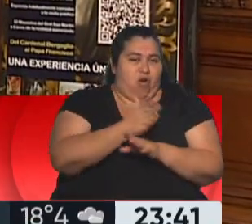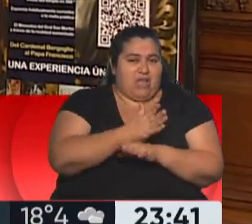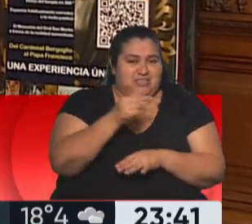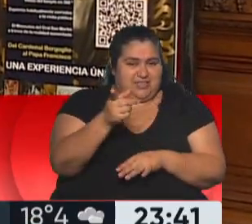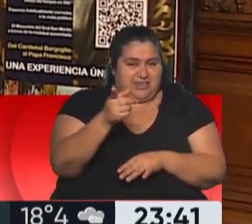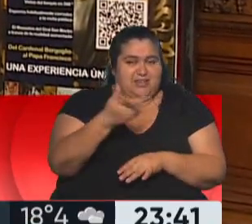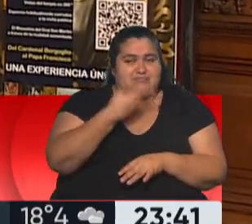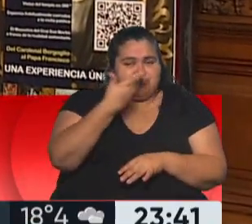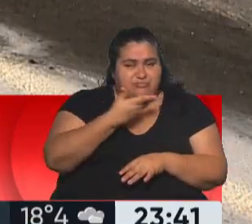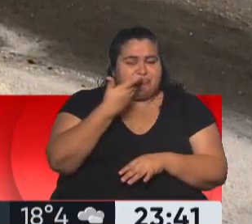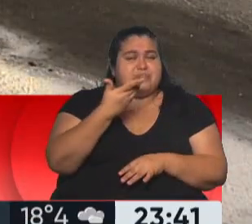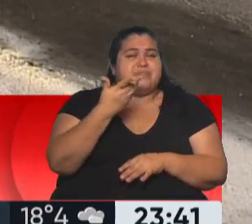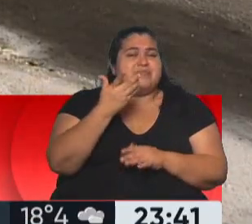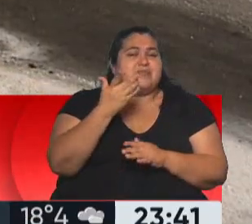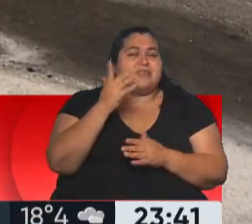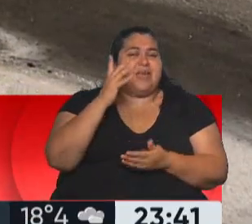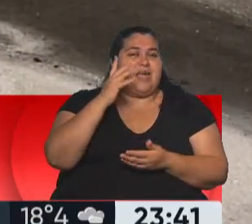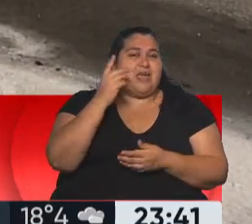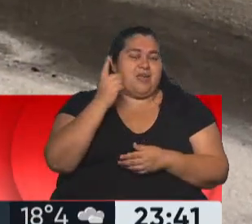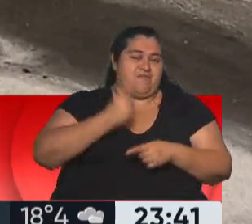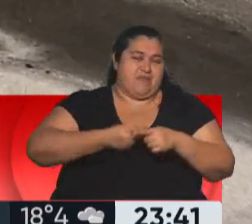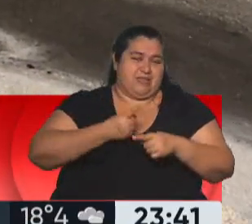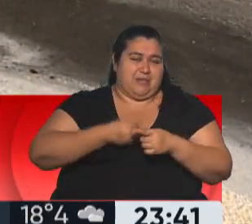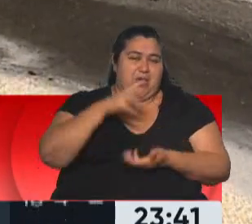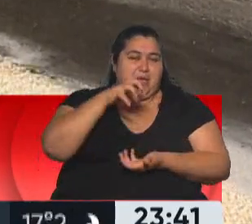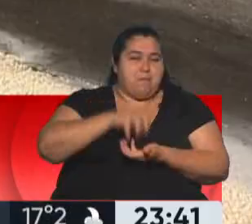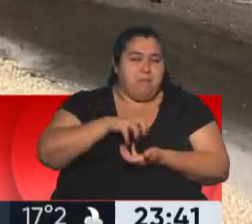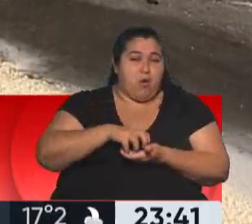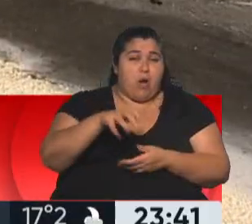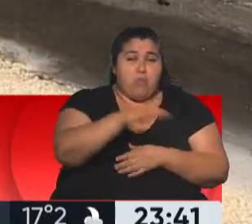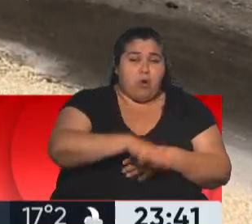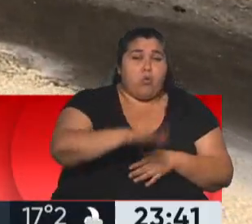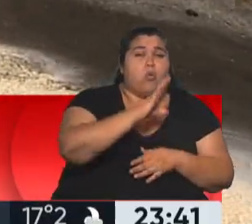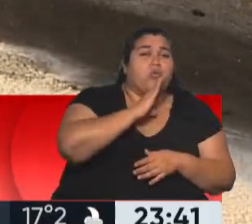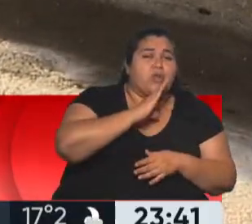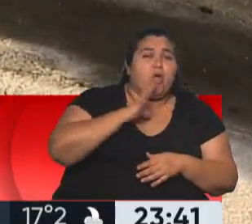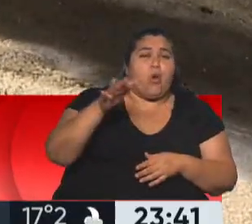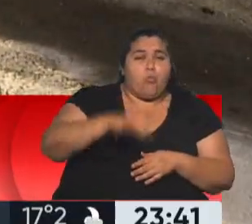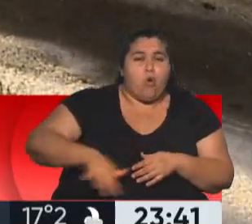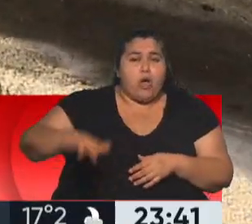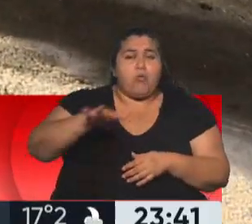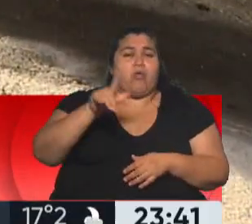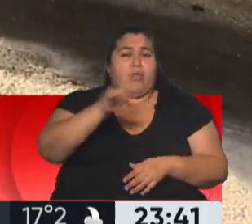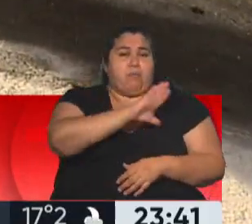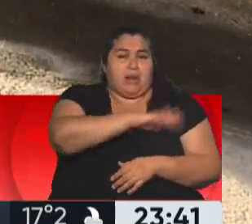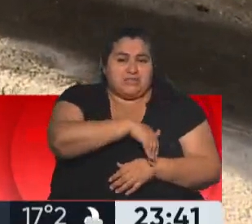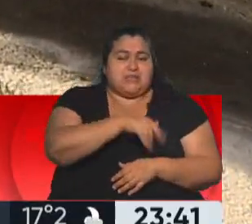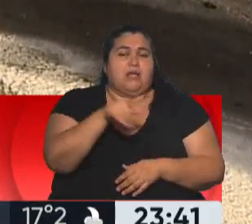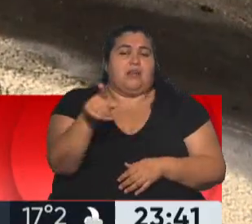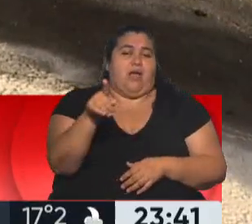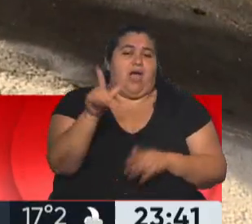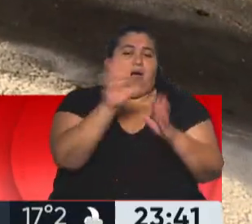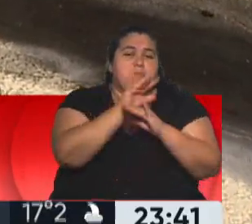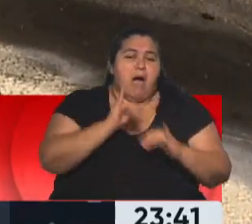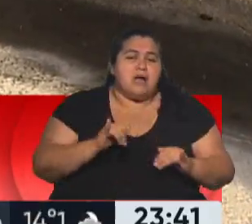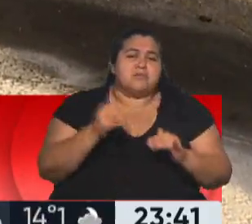su ceremonia de Pascua, de que pues tanto para el pueblo judío como para el pueblo de Palestina, pues que la paz